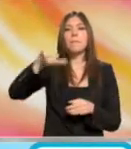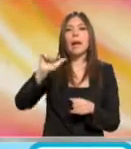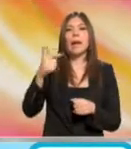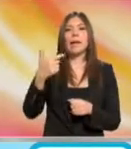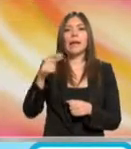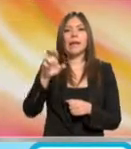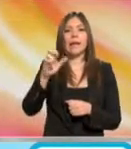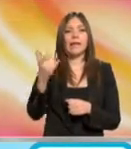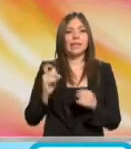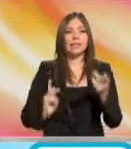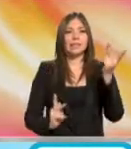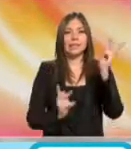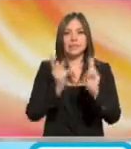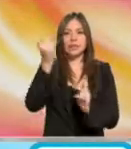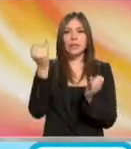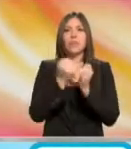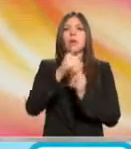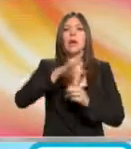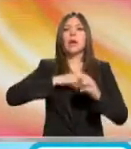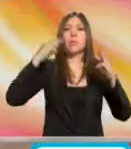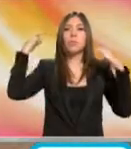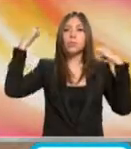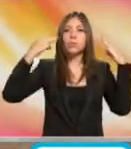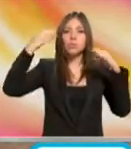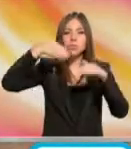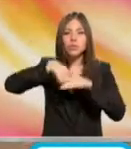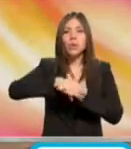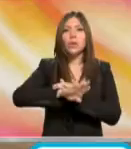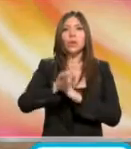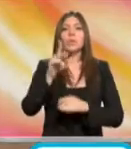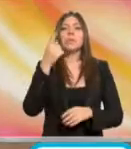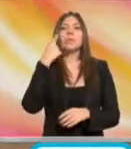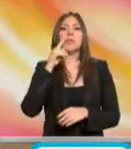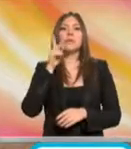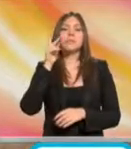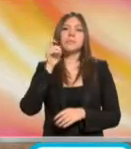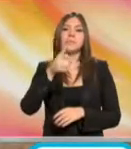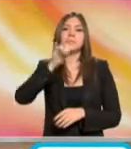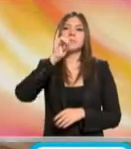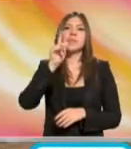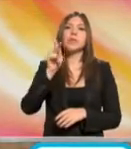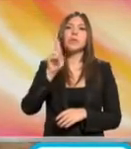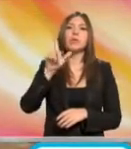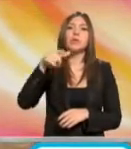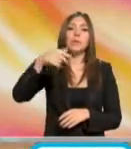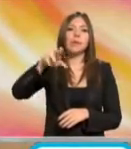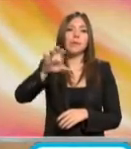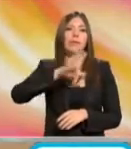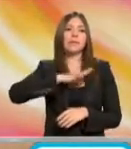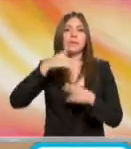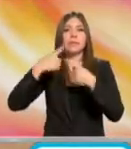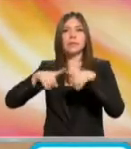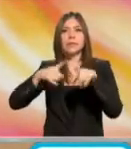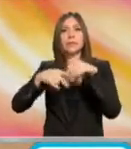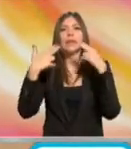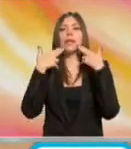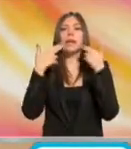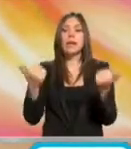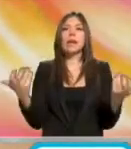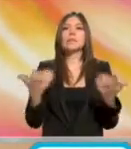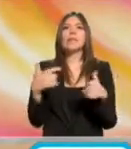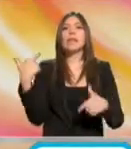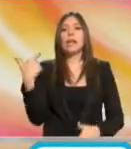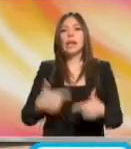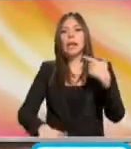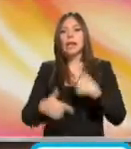De hecho, también está el Museo del Pulque, Ya. en una de las haciendas. Hay varias haciendas que puedes visitar, que todavía hacen leche,